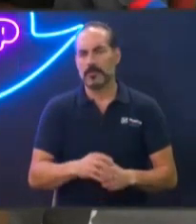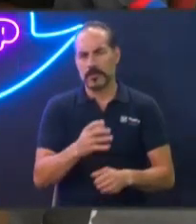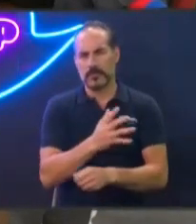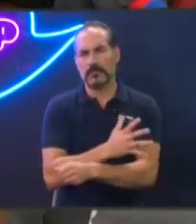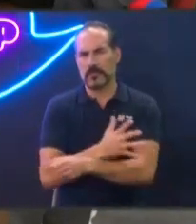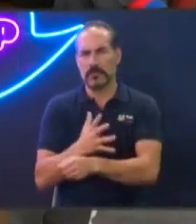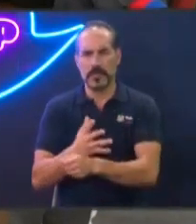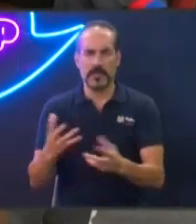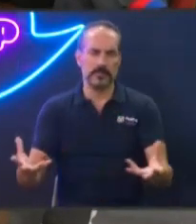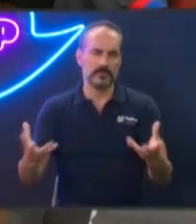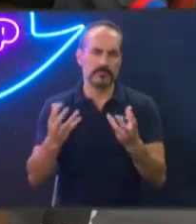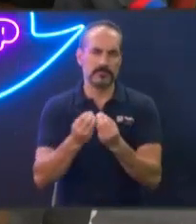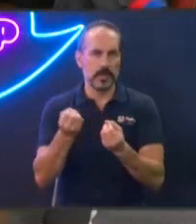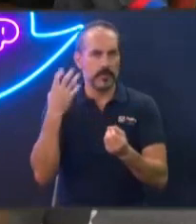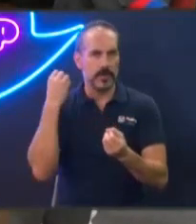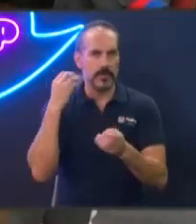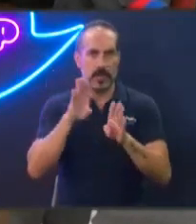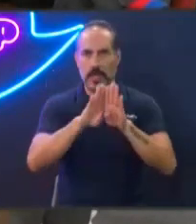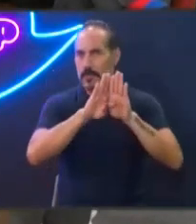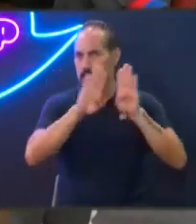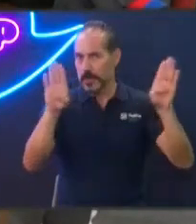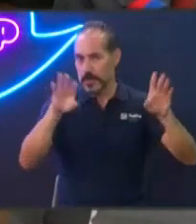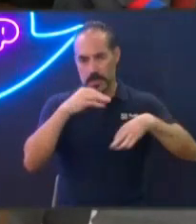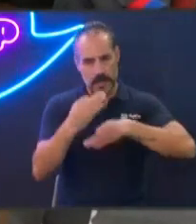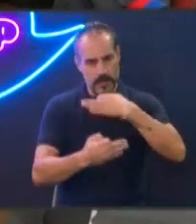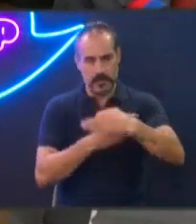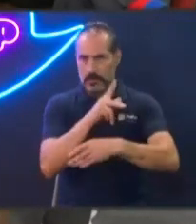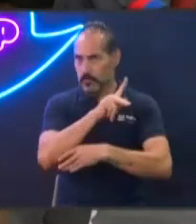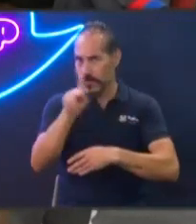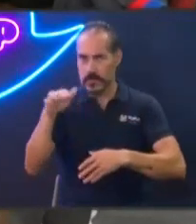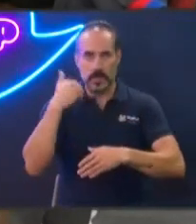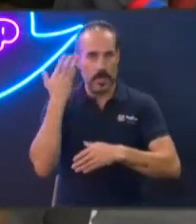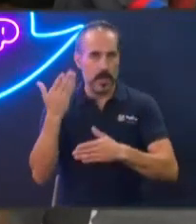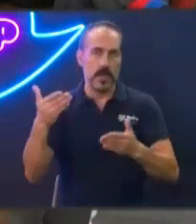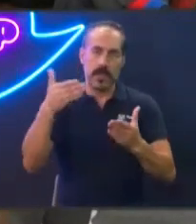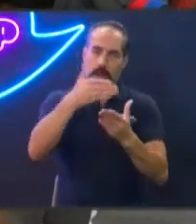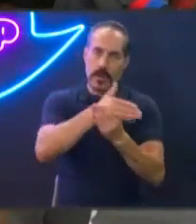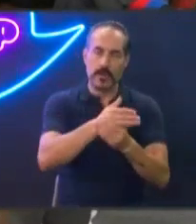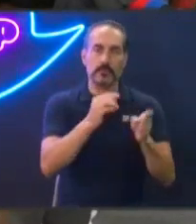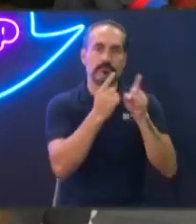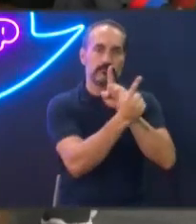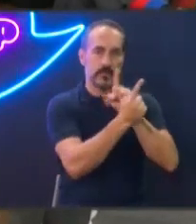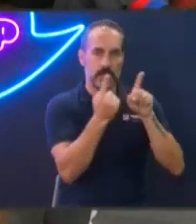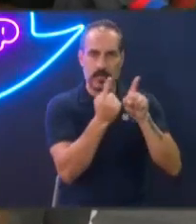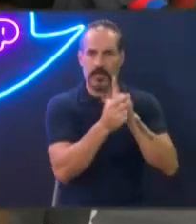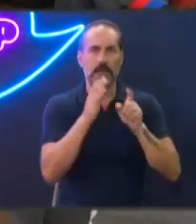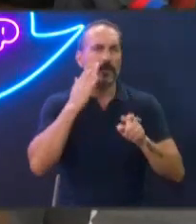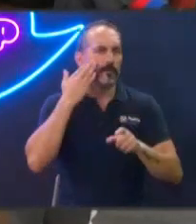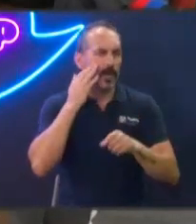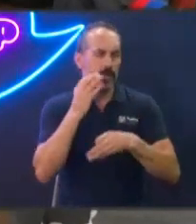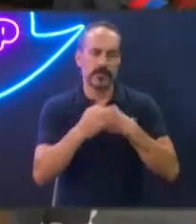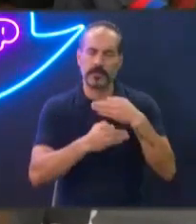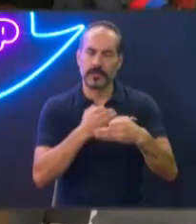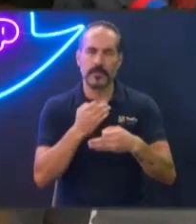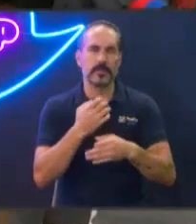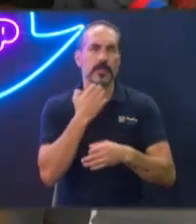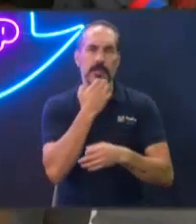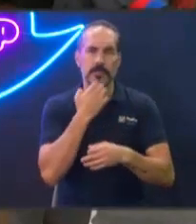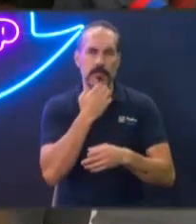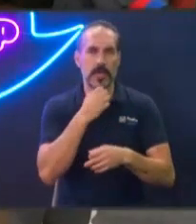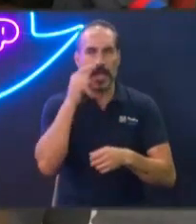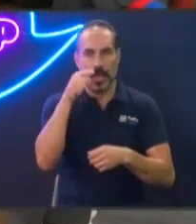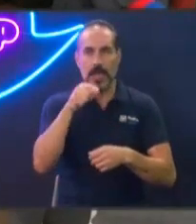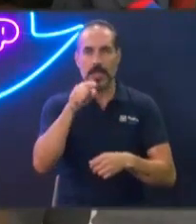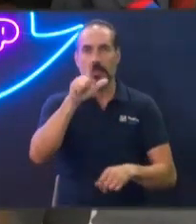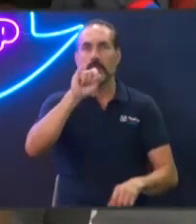esta conferencia está abierta al público en general en las redes sociales del colegio va a estar una liga para que